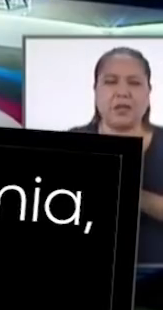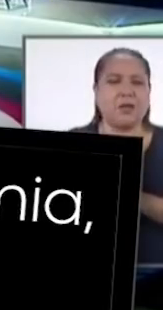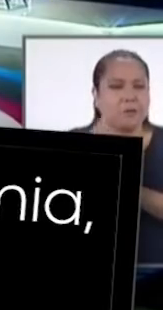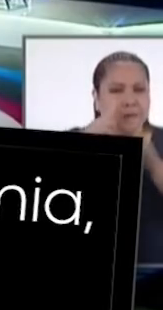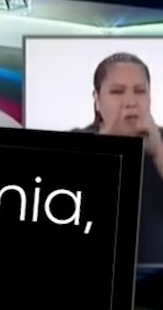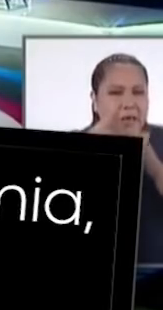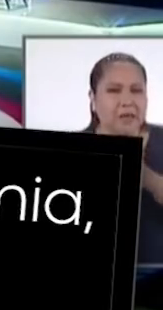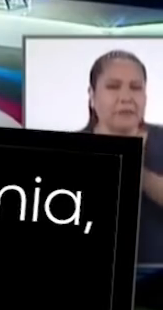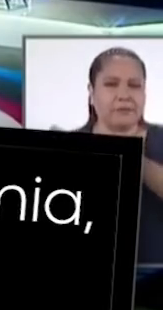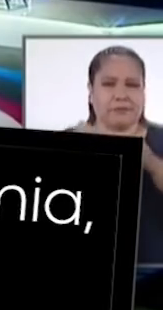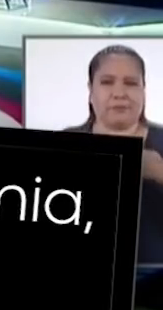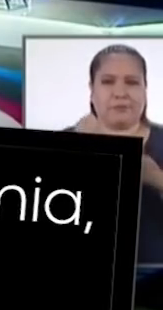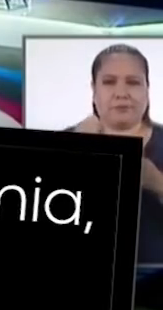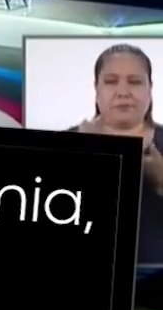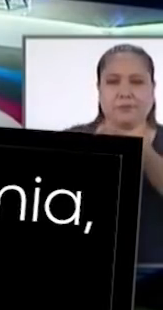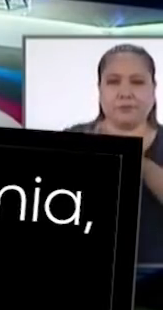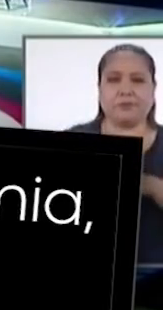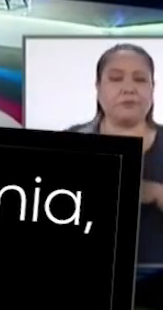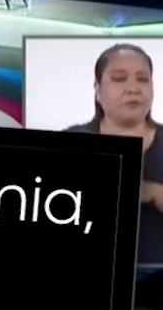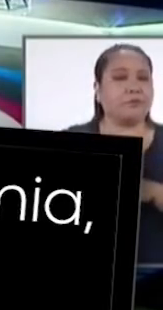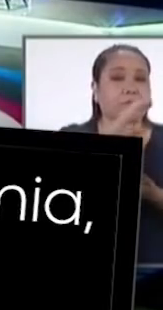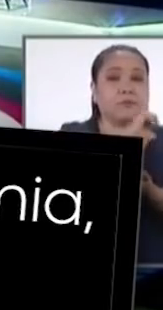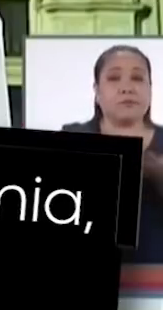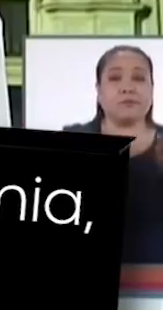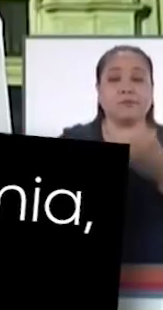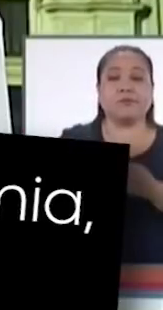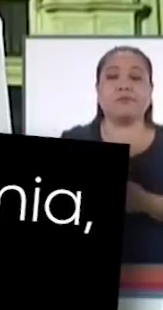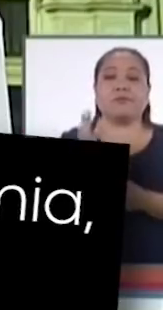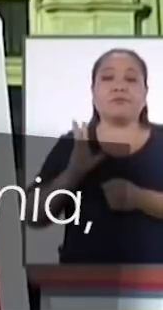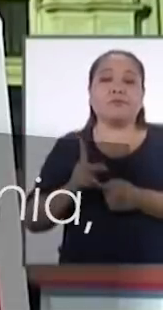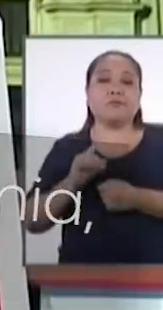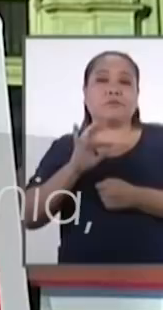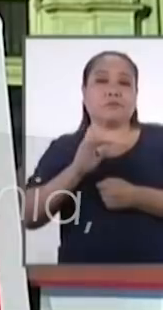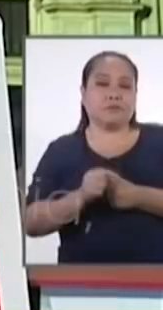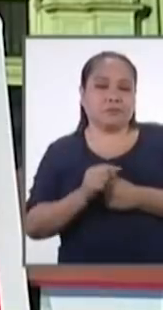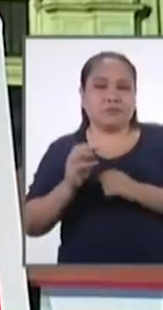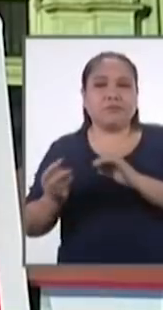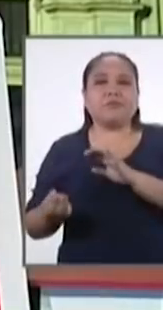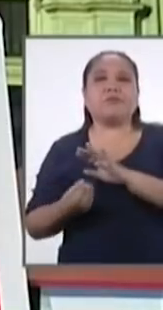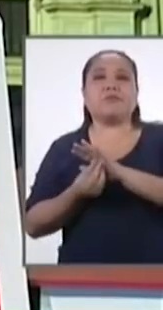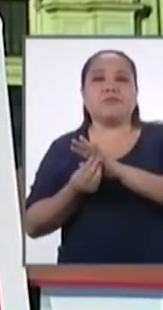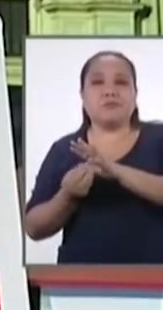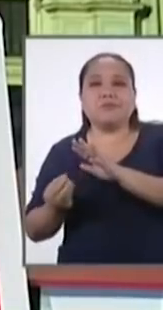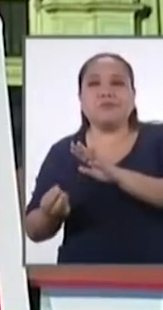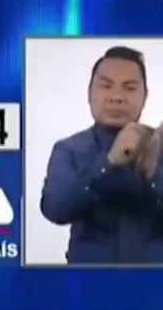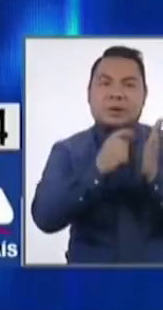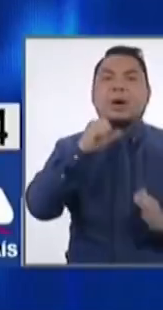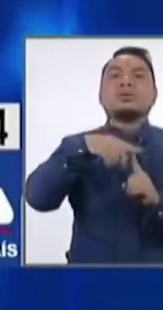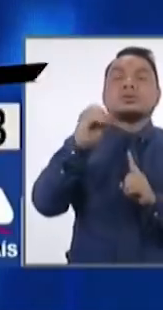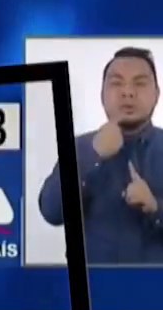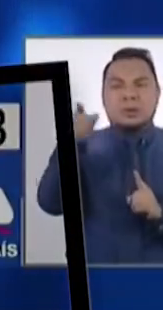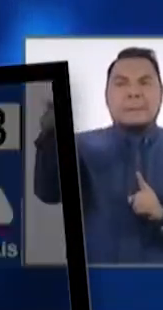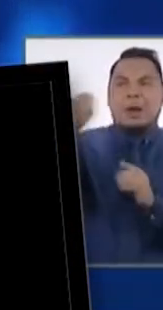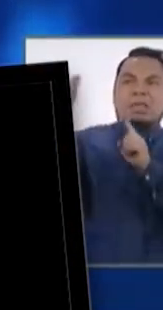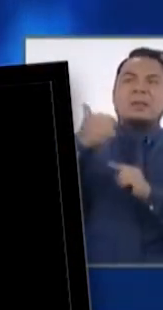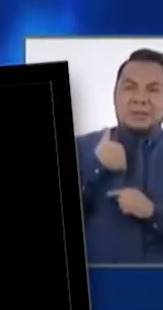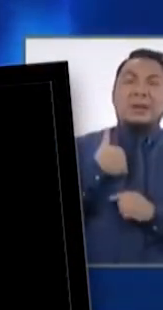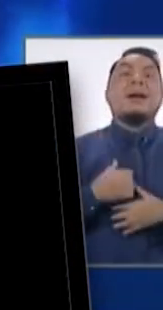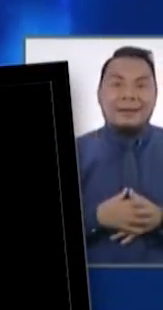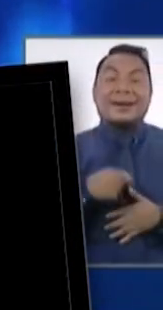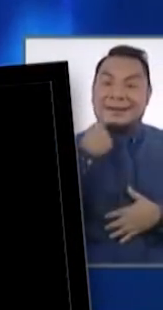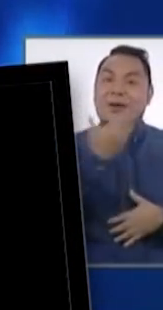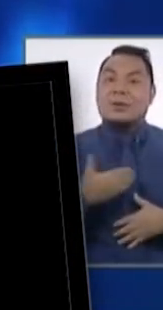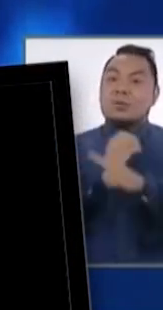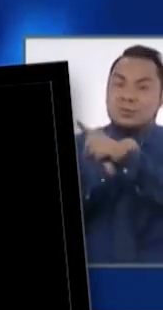castillo y hernando de soto fueron por caminos diferentes pero con el foco en las vacunas quien no dudó en asegurar que